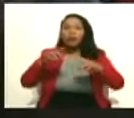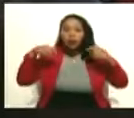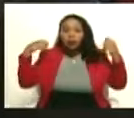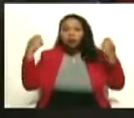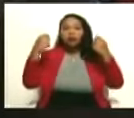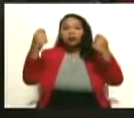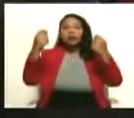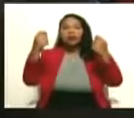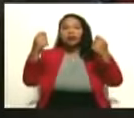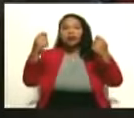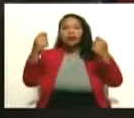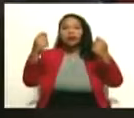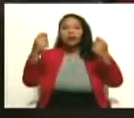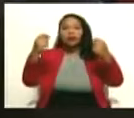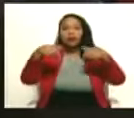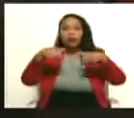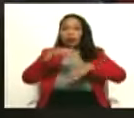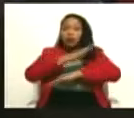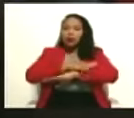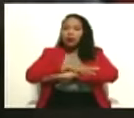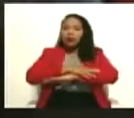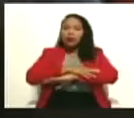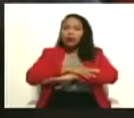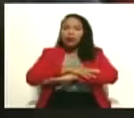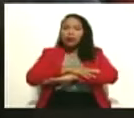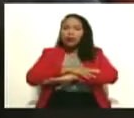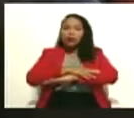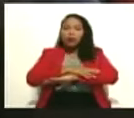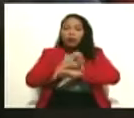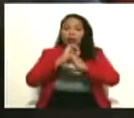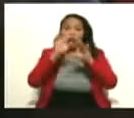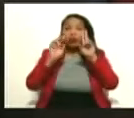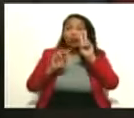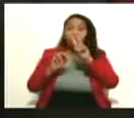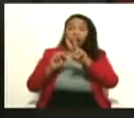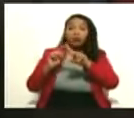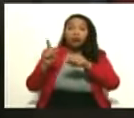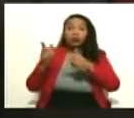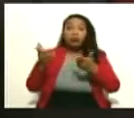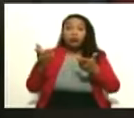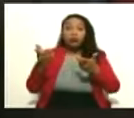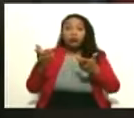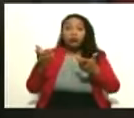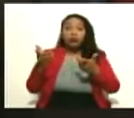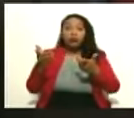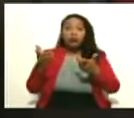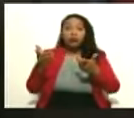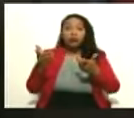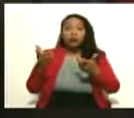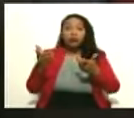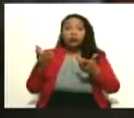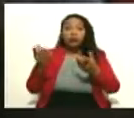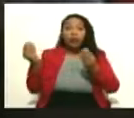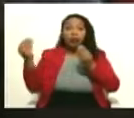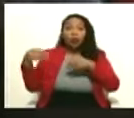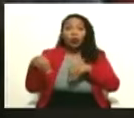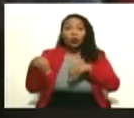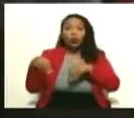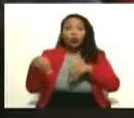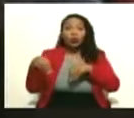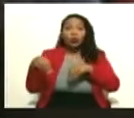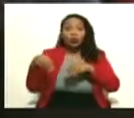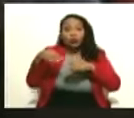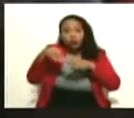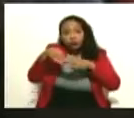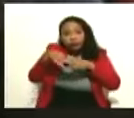a estas acciones que claramente señalan pues un pacto por debajo